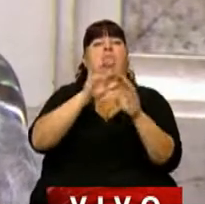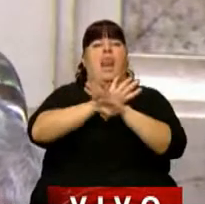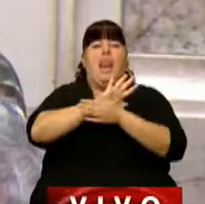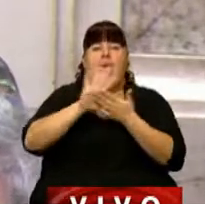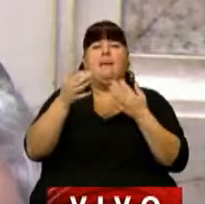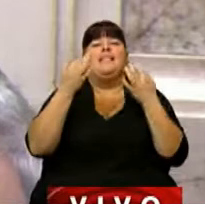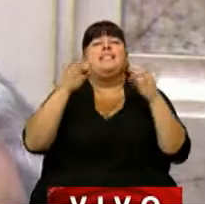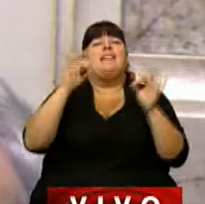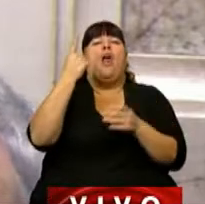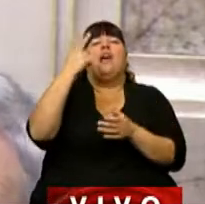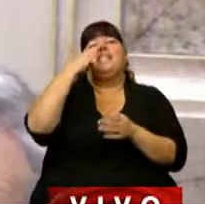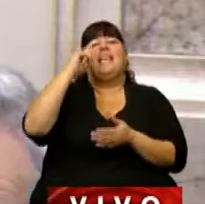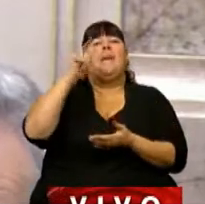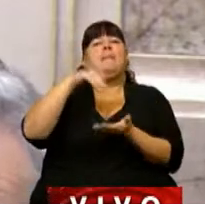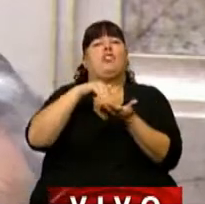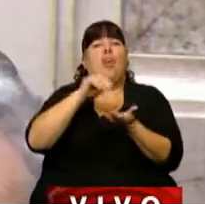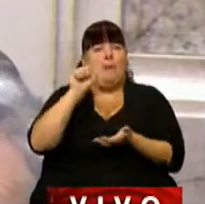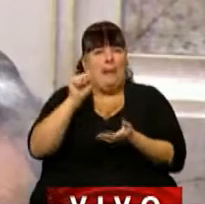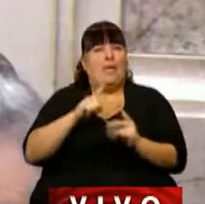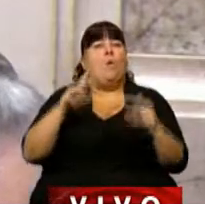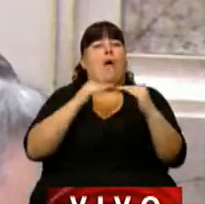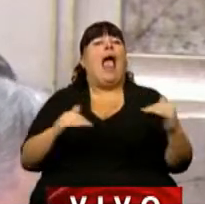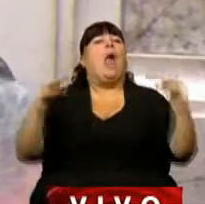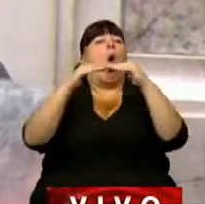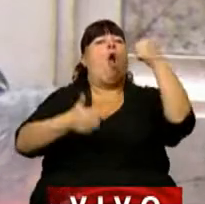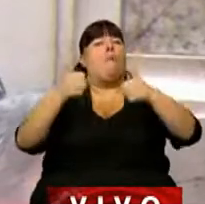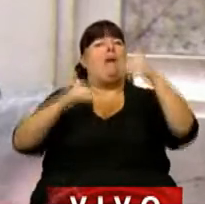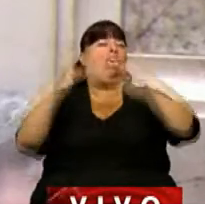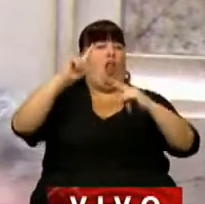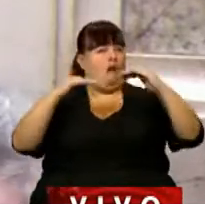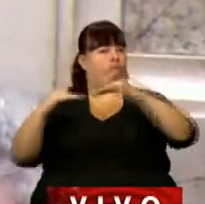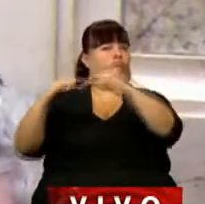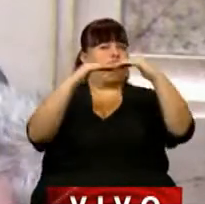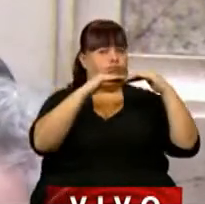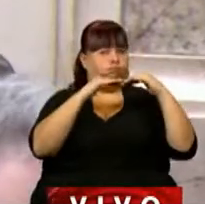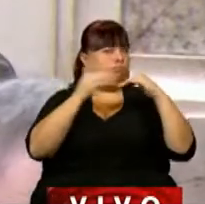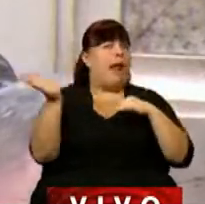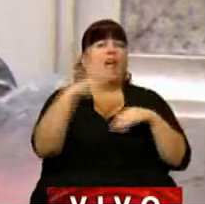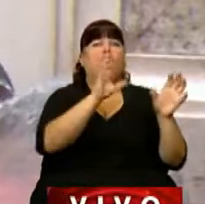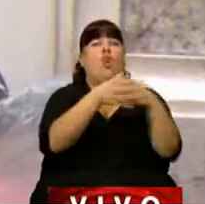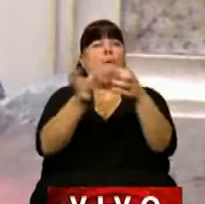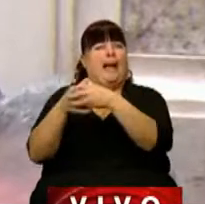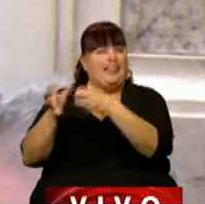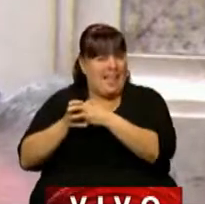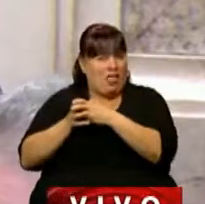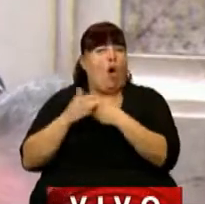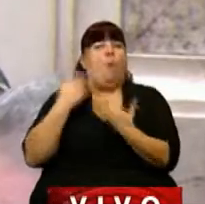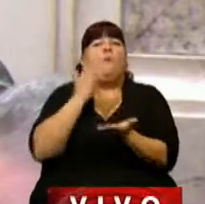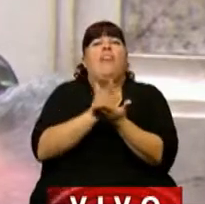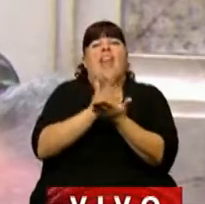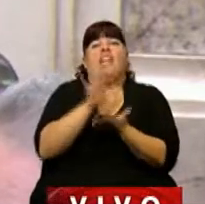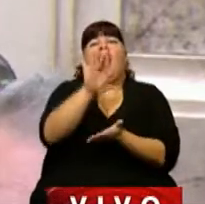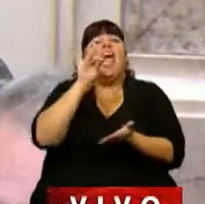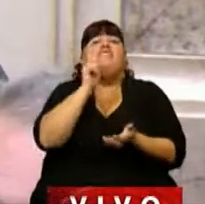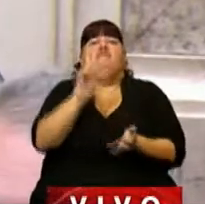ahorro de 7.000 millones de pesos, la equidad en la competencia para todos los partidos, derecho a elegir con